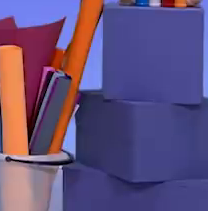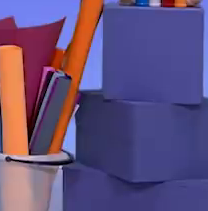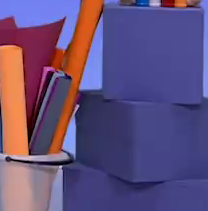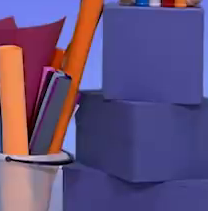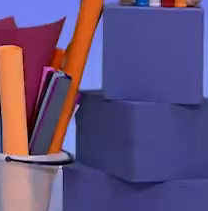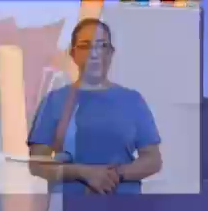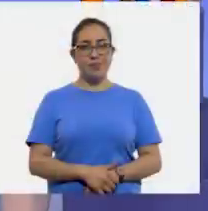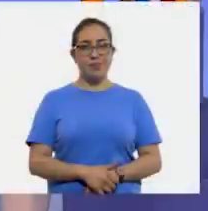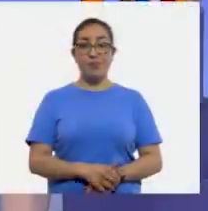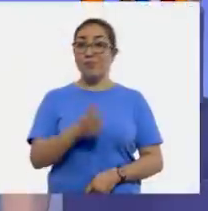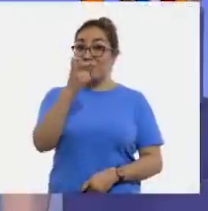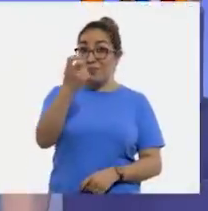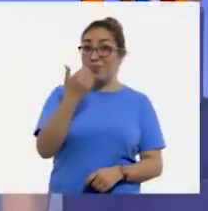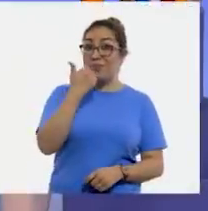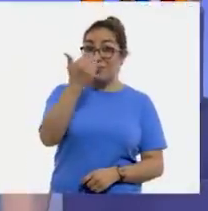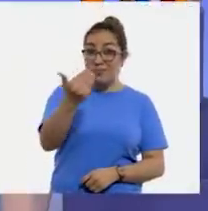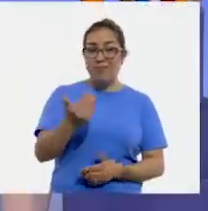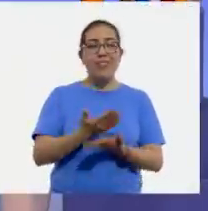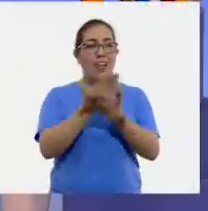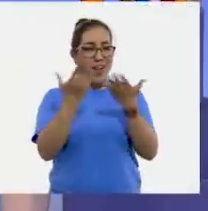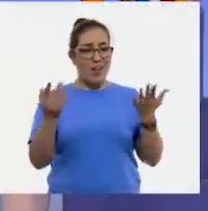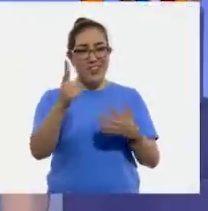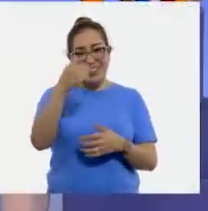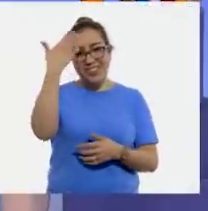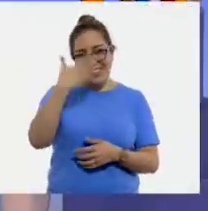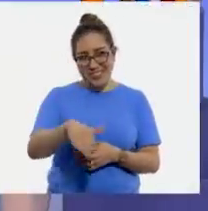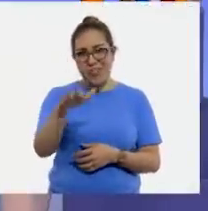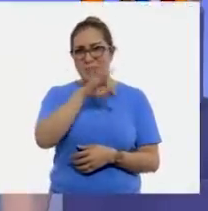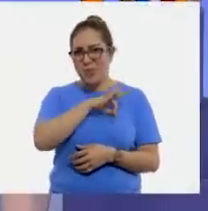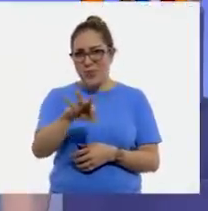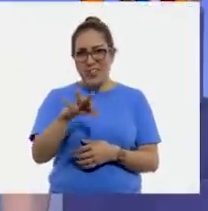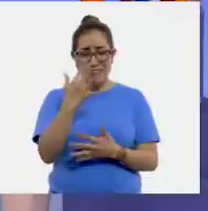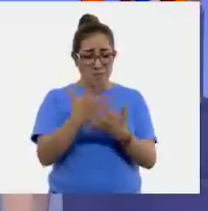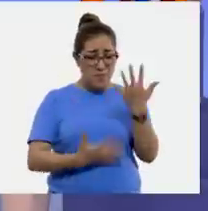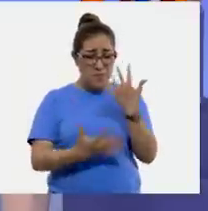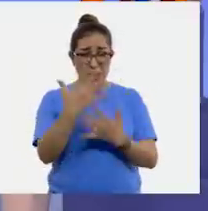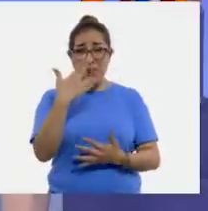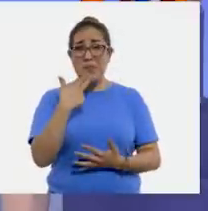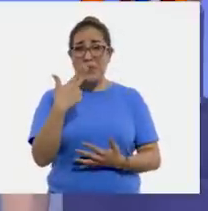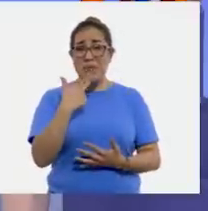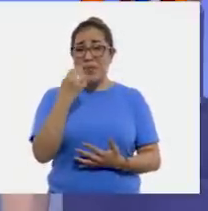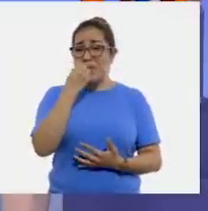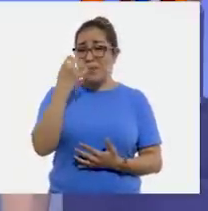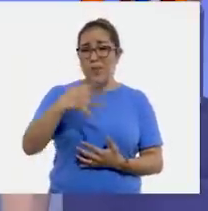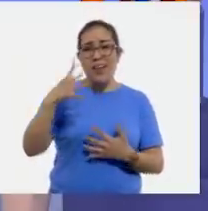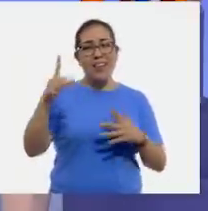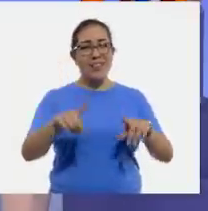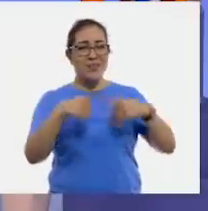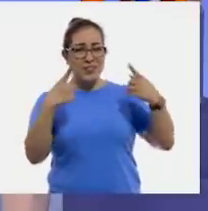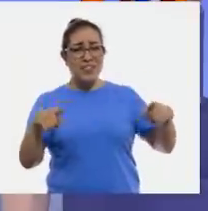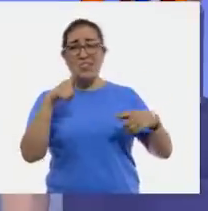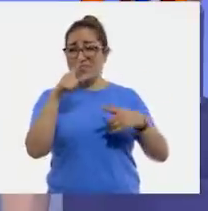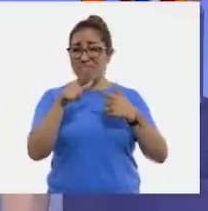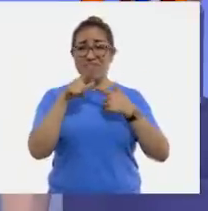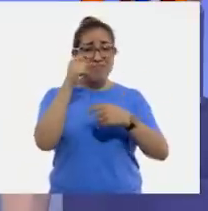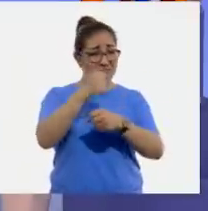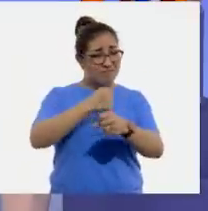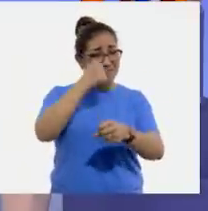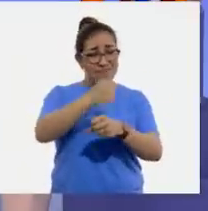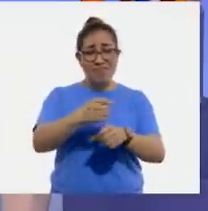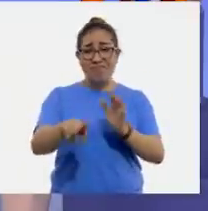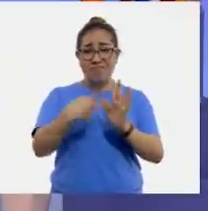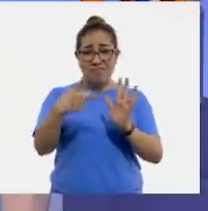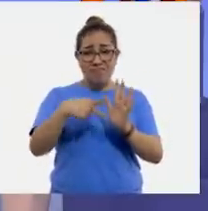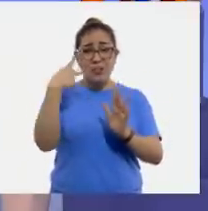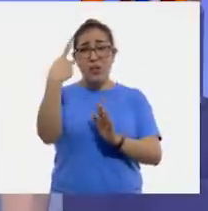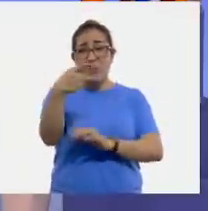Eso, muy bien. Ahora ya sabes que puedes hacer muchos sonidos bien padres con tus manos. Sigue practicando y haz retos